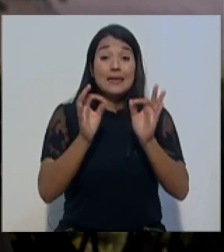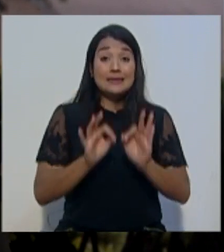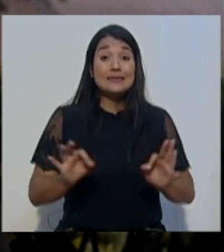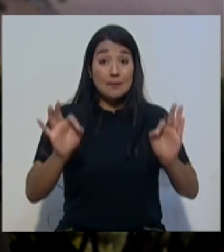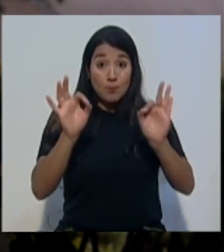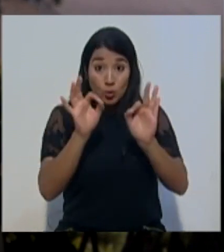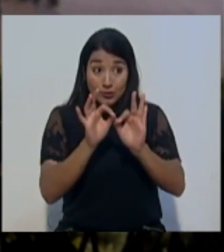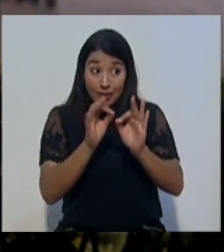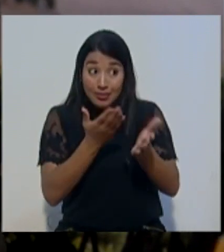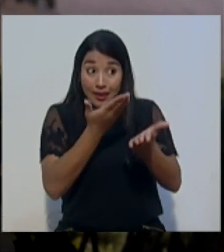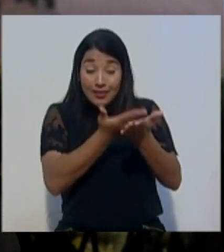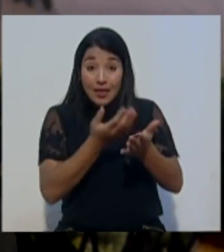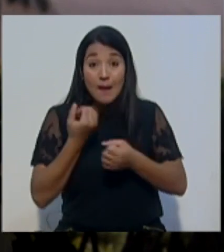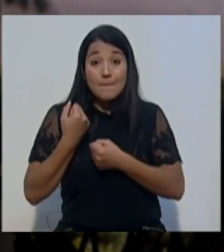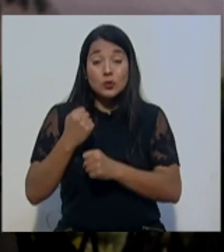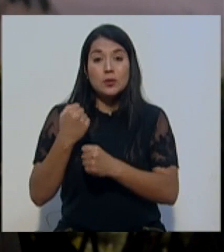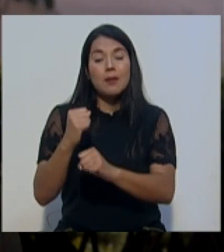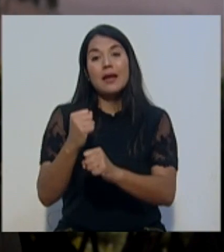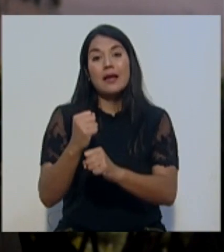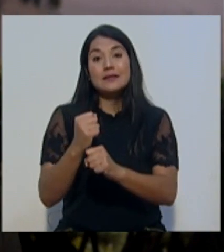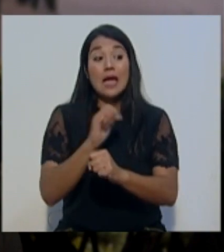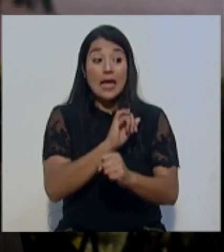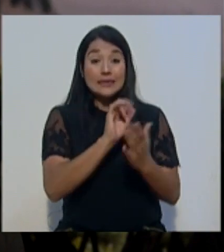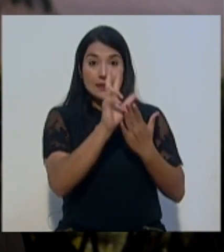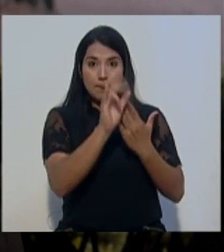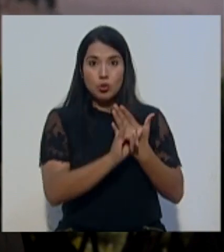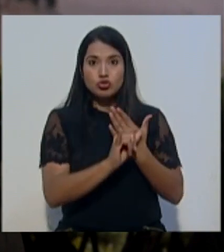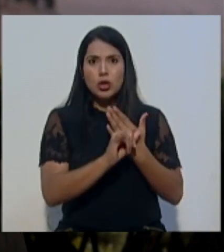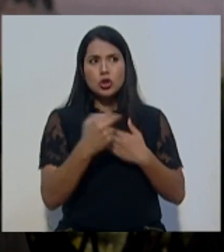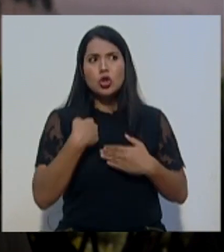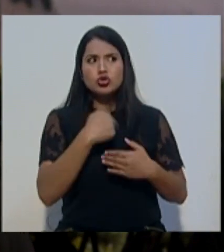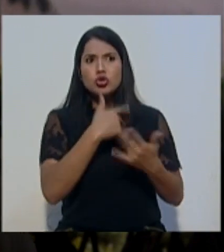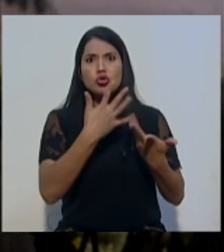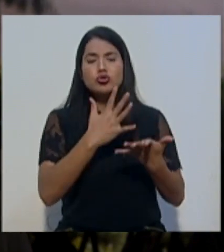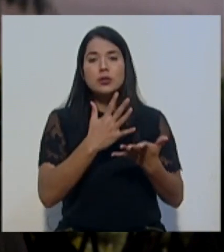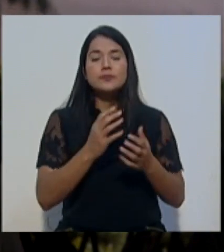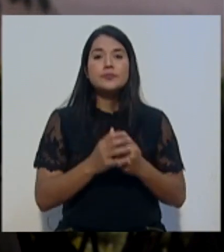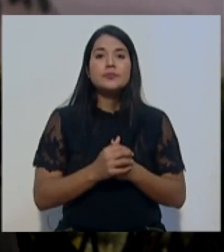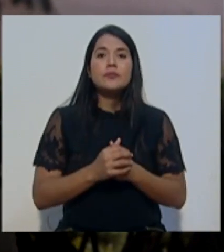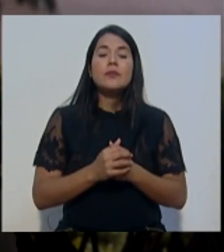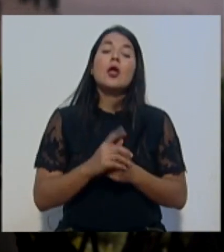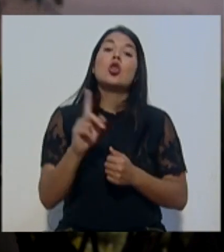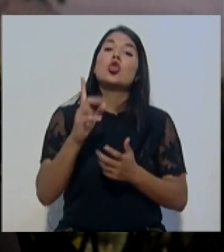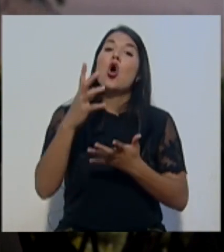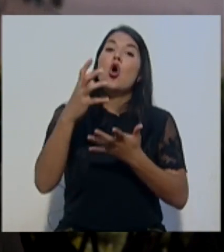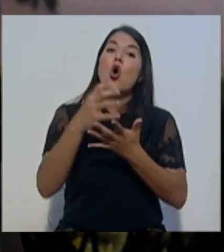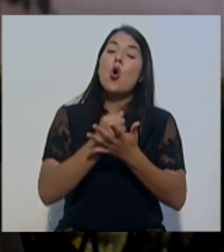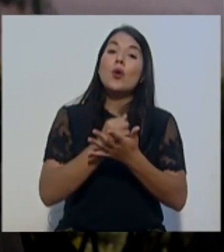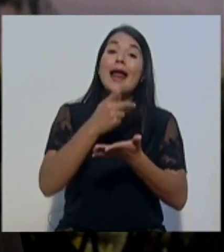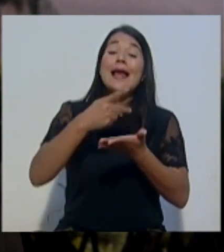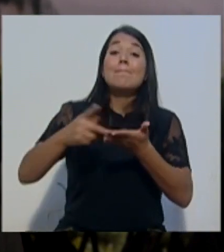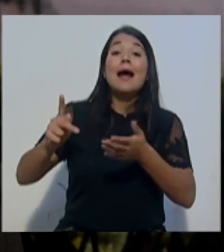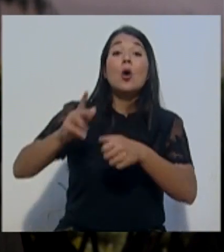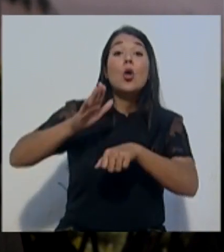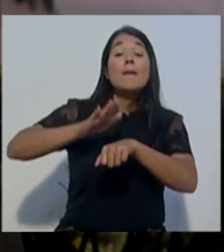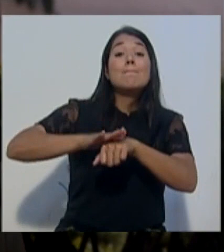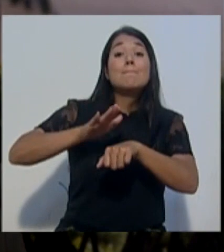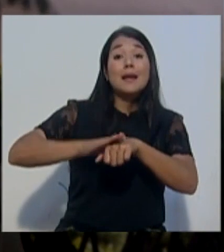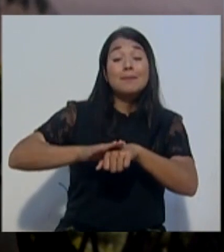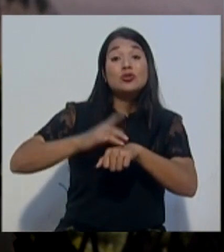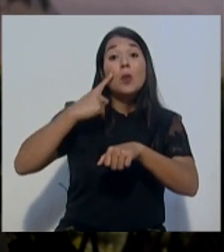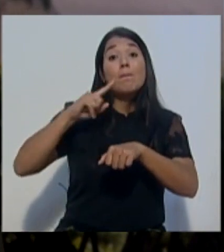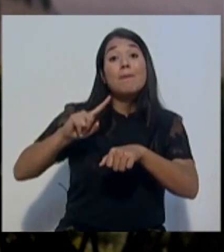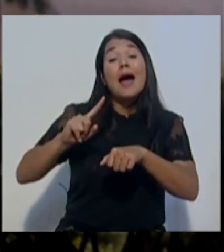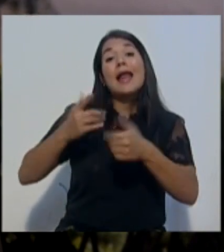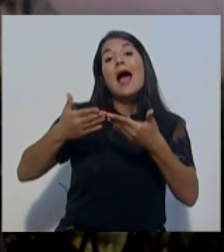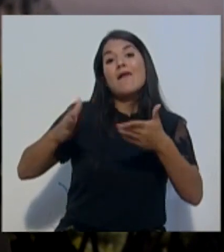a las municipalidades y en este proyecto que también me he presentado a los consejos municipales es no cobrar el pago de patentes atrasadas,